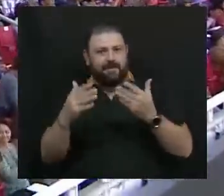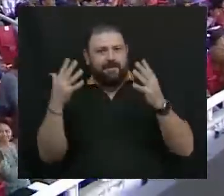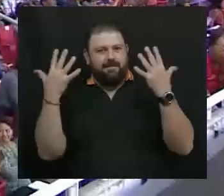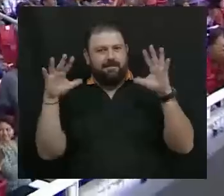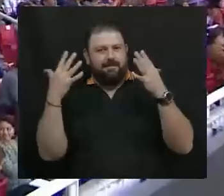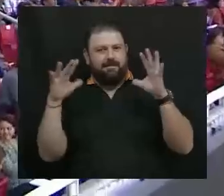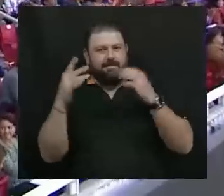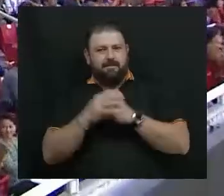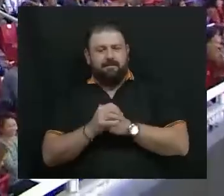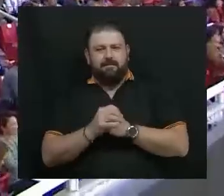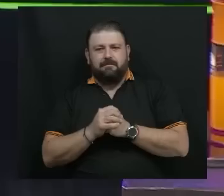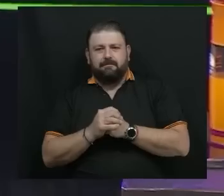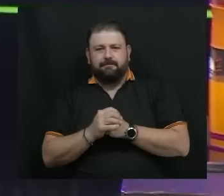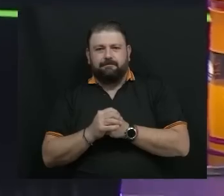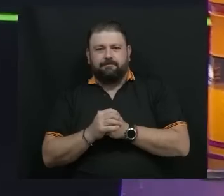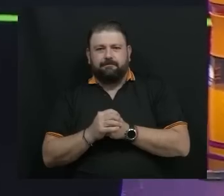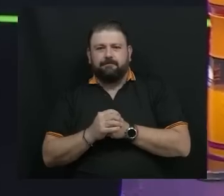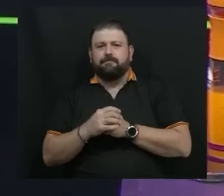Sé que muchos,